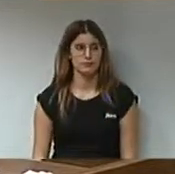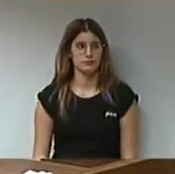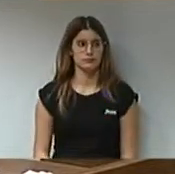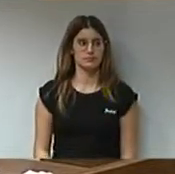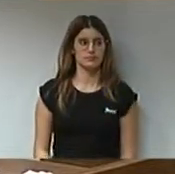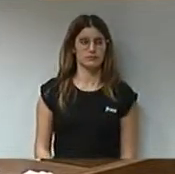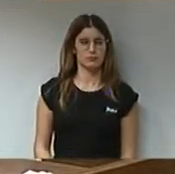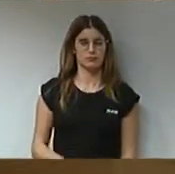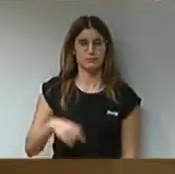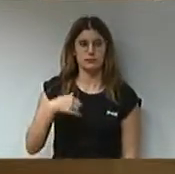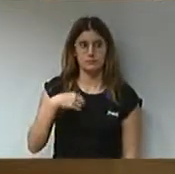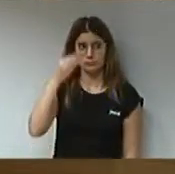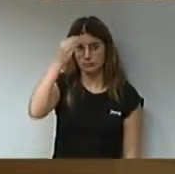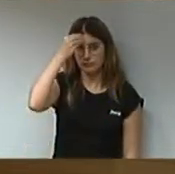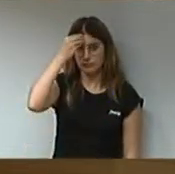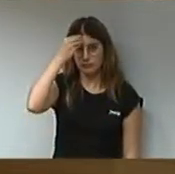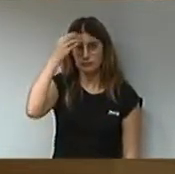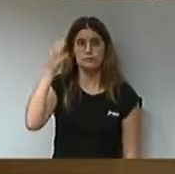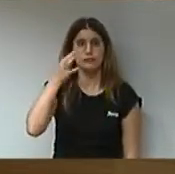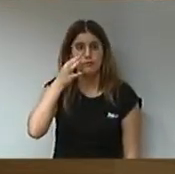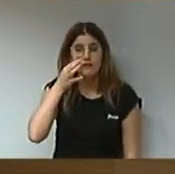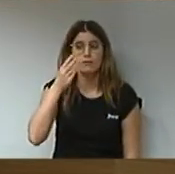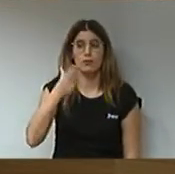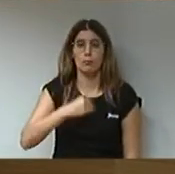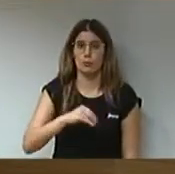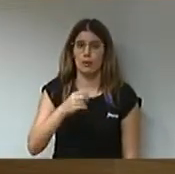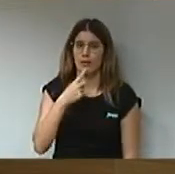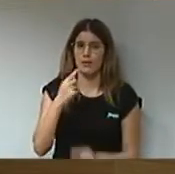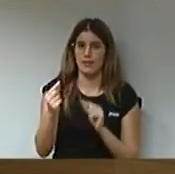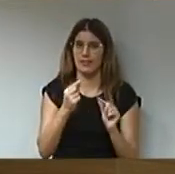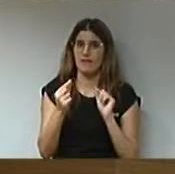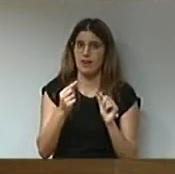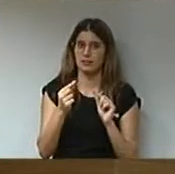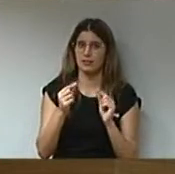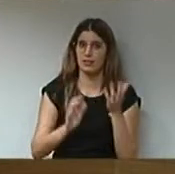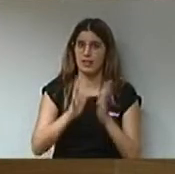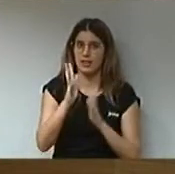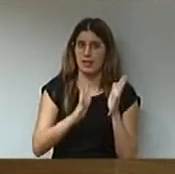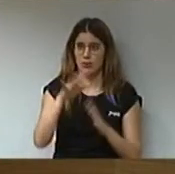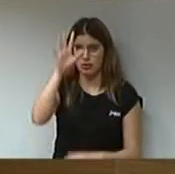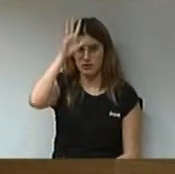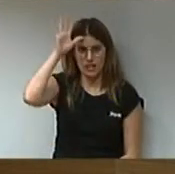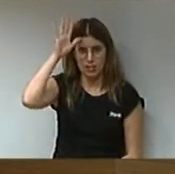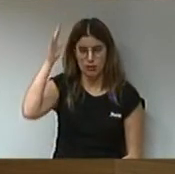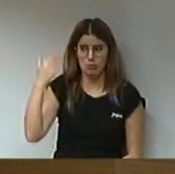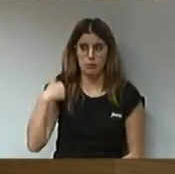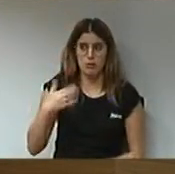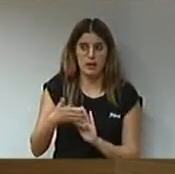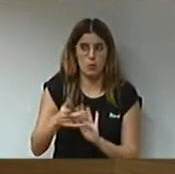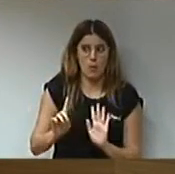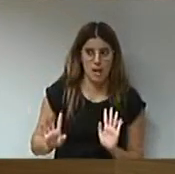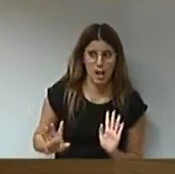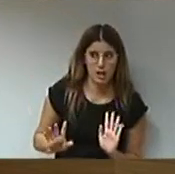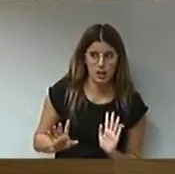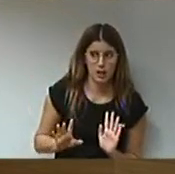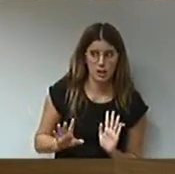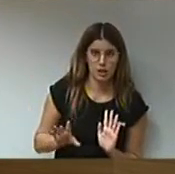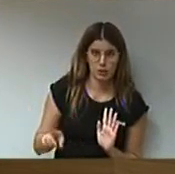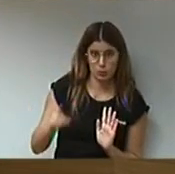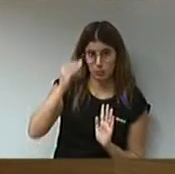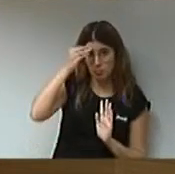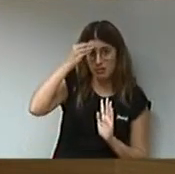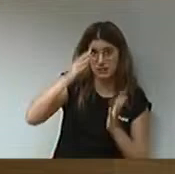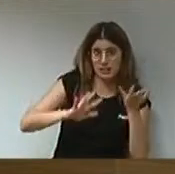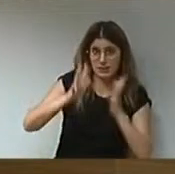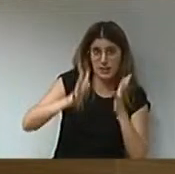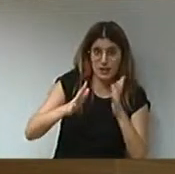¿Cree de verdad que puede pasar de puntillas por este asunto en este debate, señor Puig, por el asunto de los incendios de este verano? ¿Creía de verdad que iba a pasar de